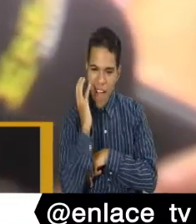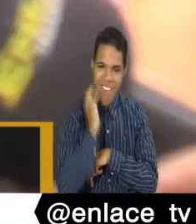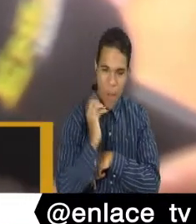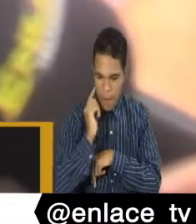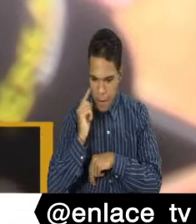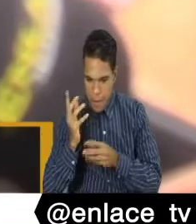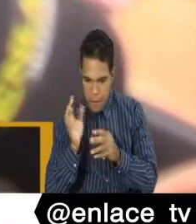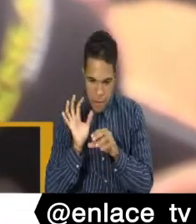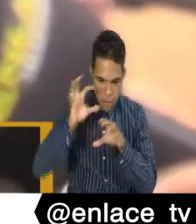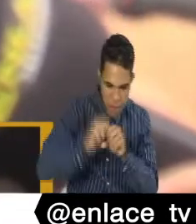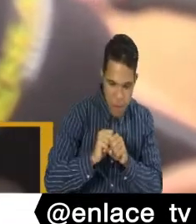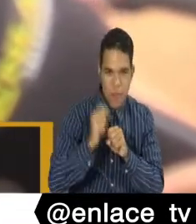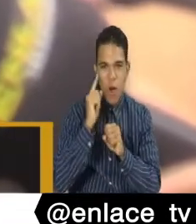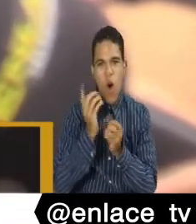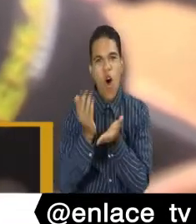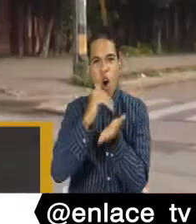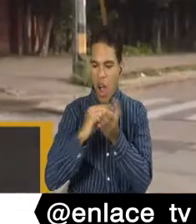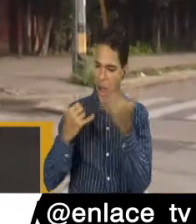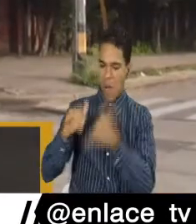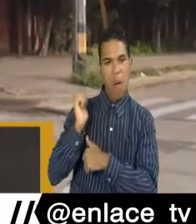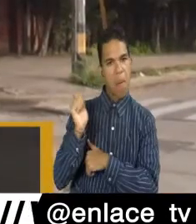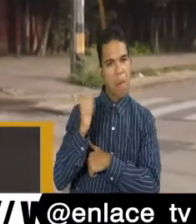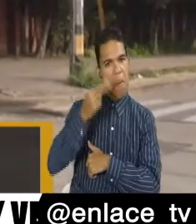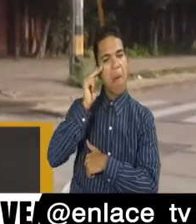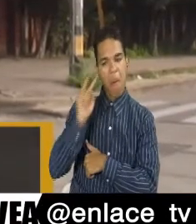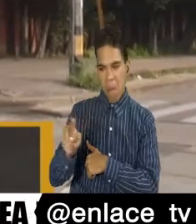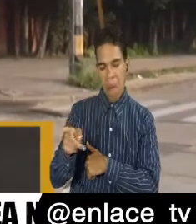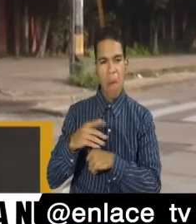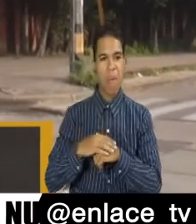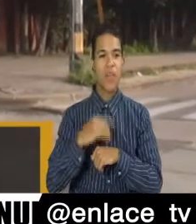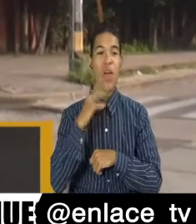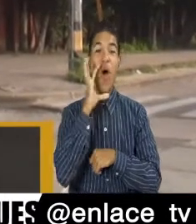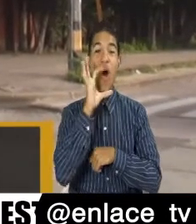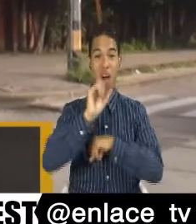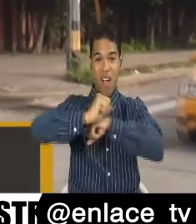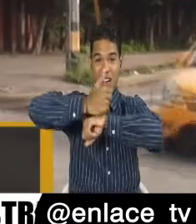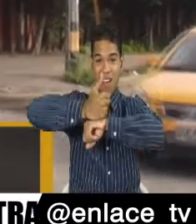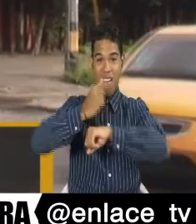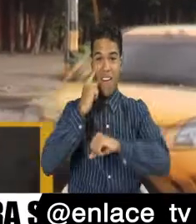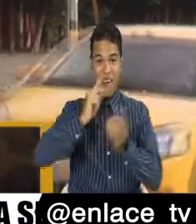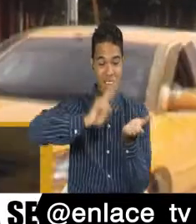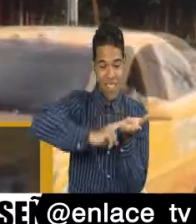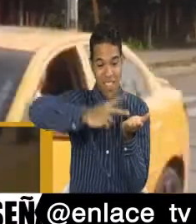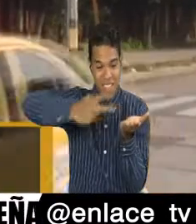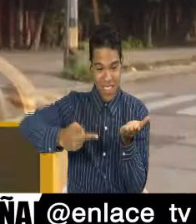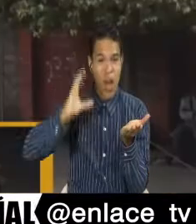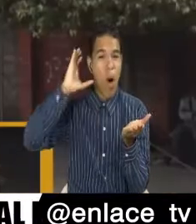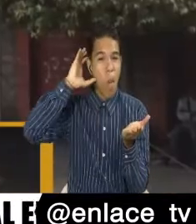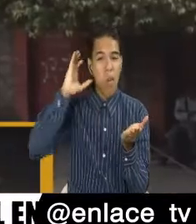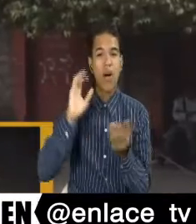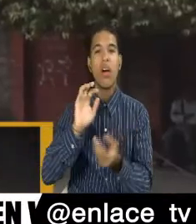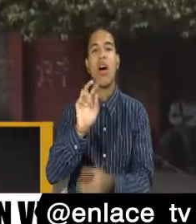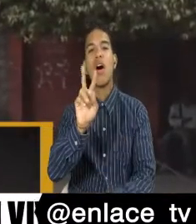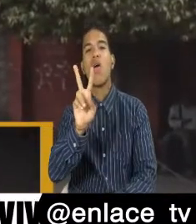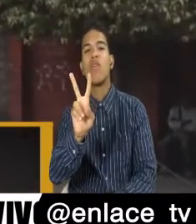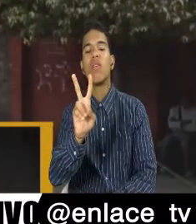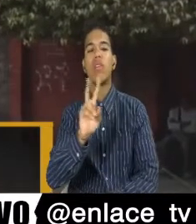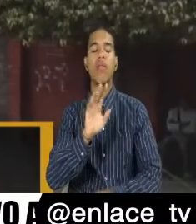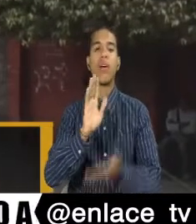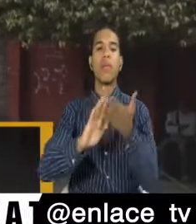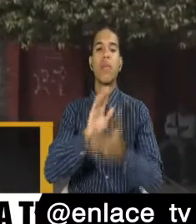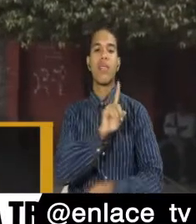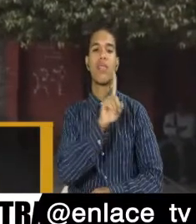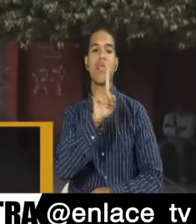y él contento porque le había vuelto a caer el pajarito. El rector del Colegio Técnico Superior de Comercio, donde el niño cursaba segundo grado de bachillerato, también se